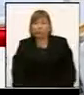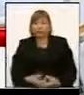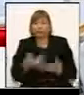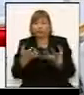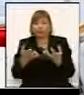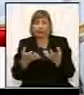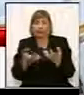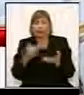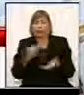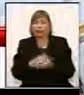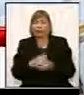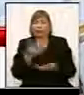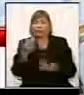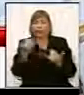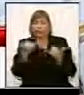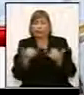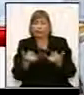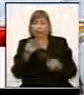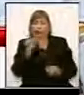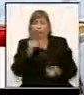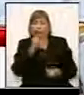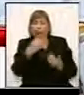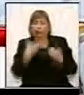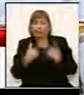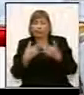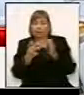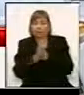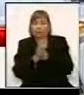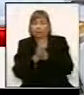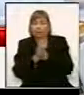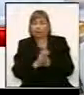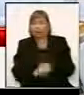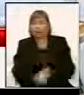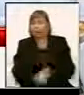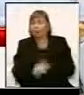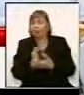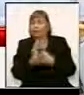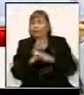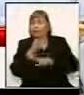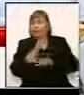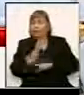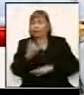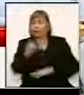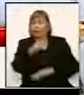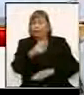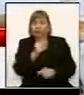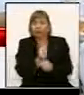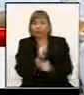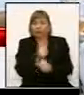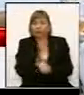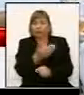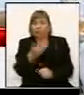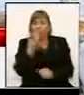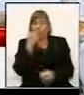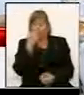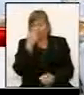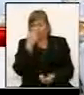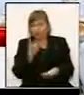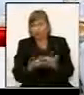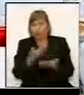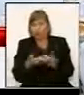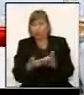Queremos, señora, hoy día que usted tenga la amabilidad de ir con los funcionarios y ver